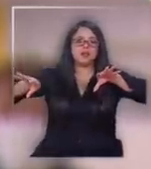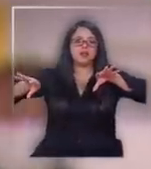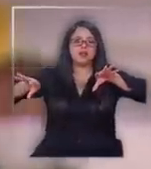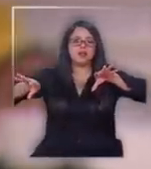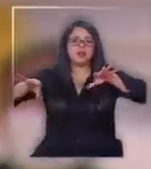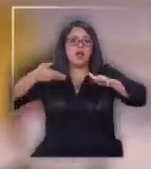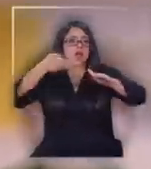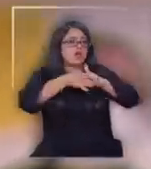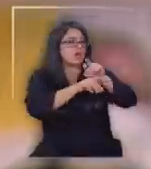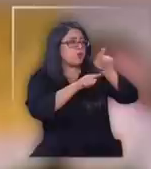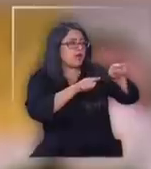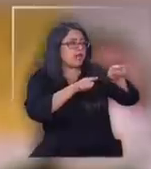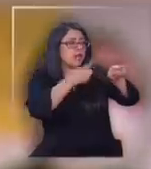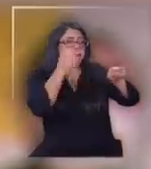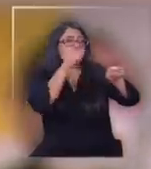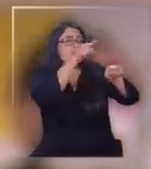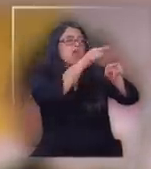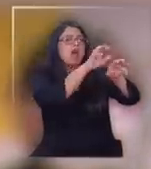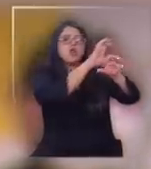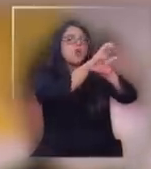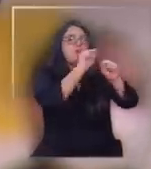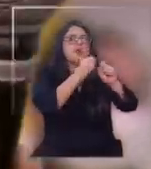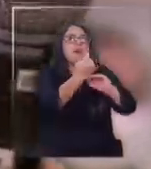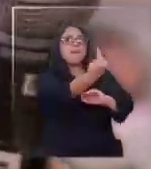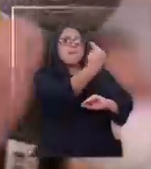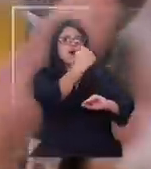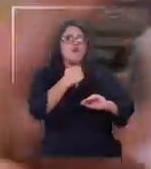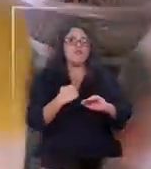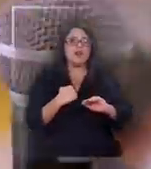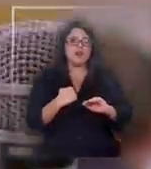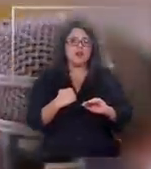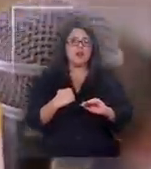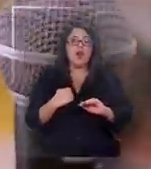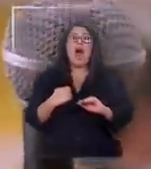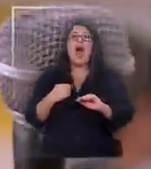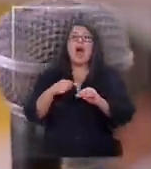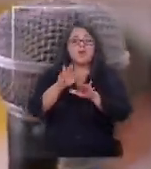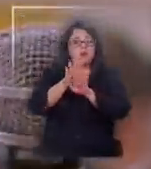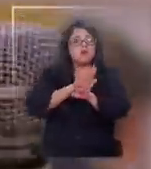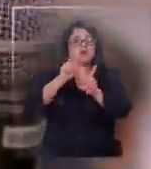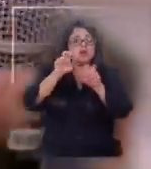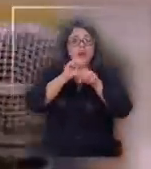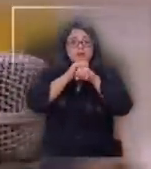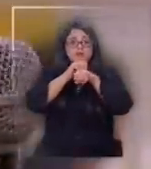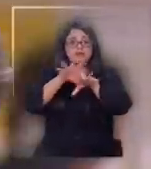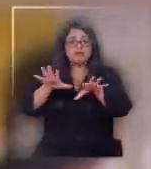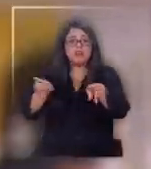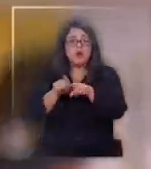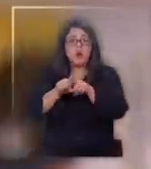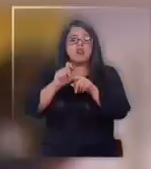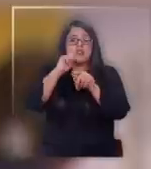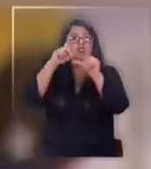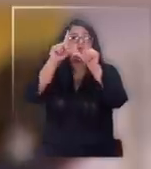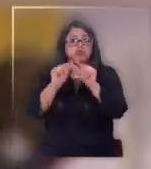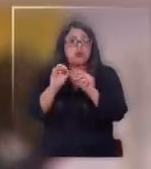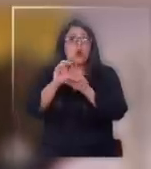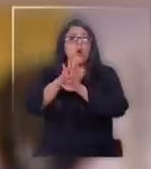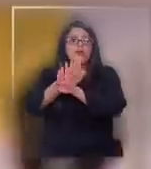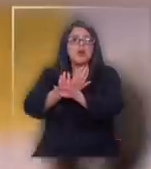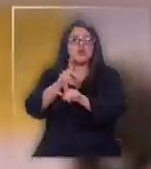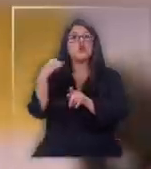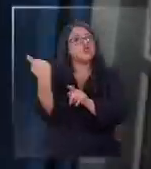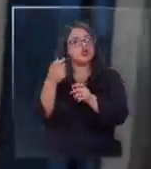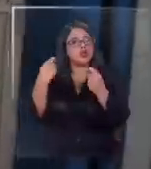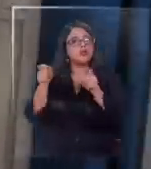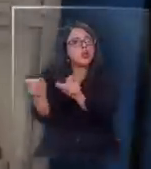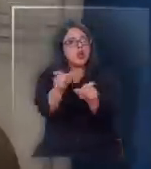por allá sin retorno. No vuelven acá a contaminar a la gente. ¿La posibilidad de contagio con el resto de los pacientes se elimina de entrada o se minimiza al menos? Lo minimizamos y lo